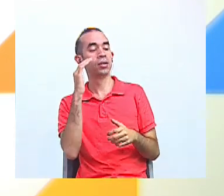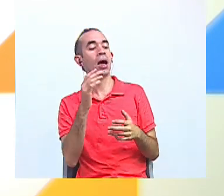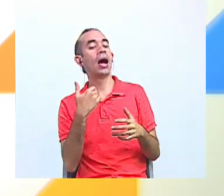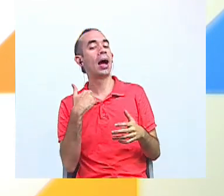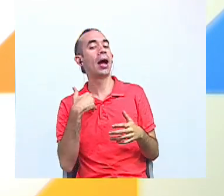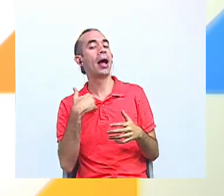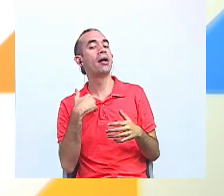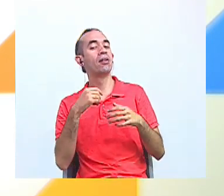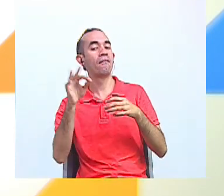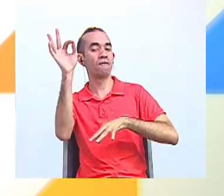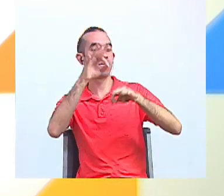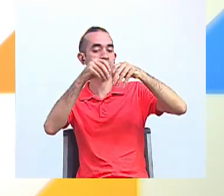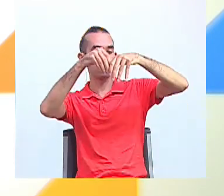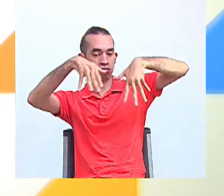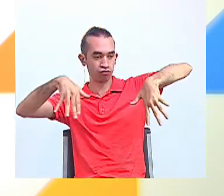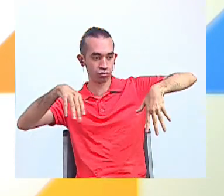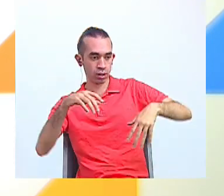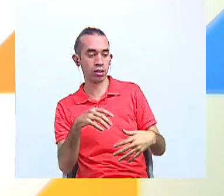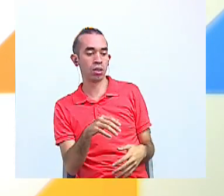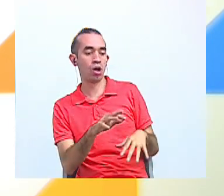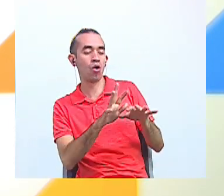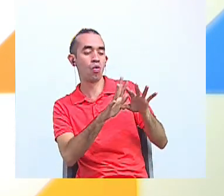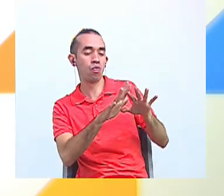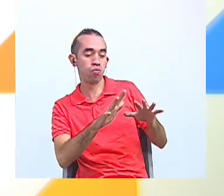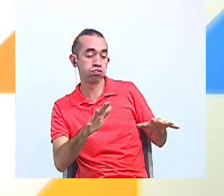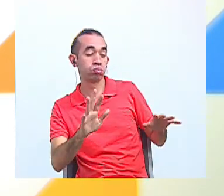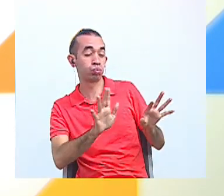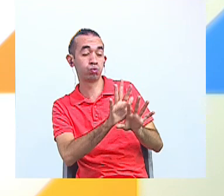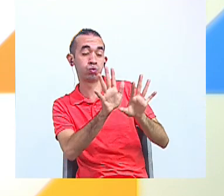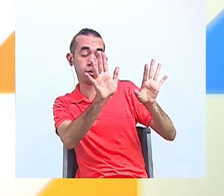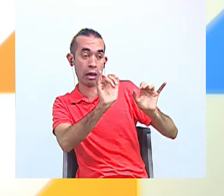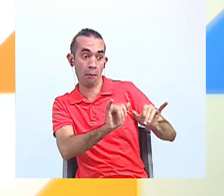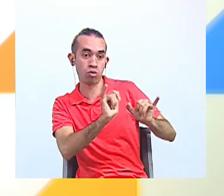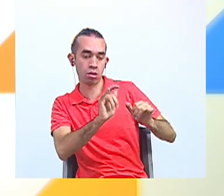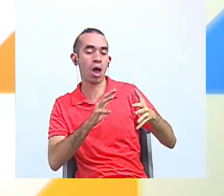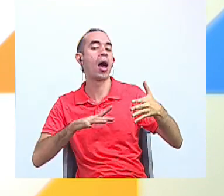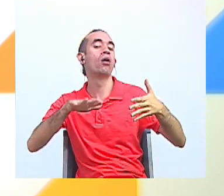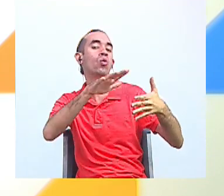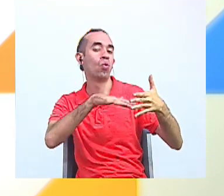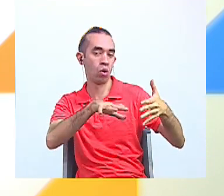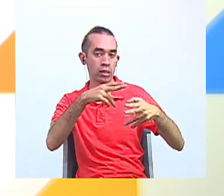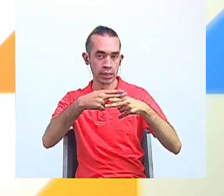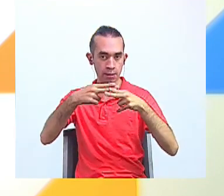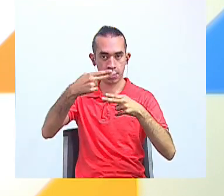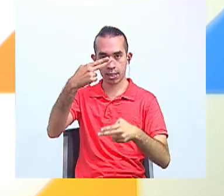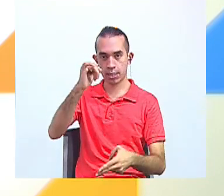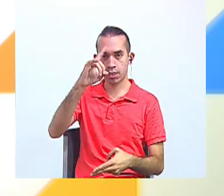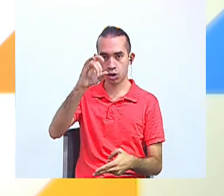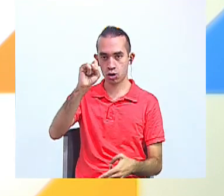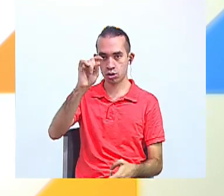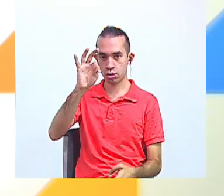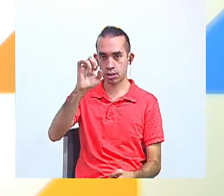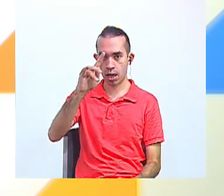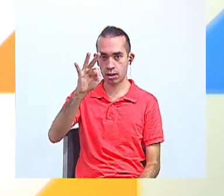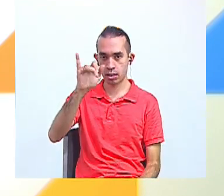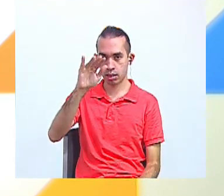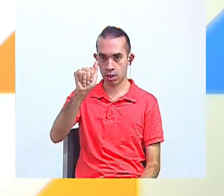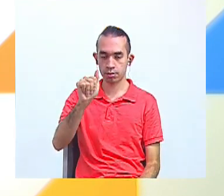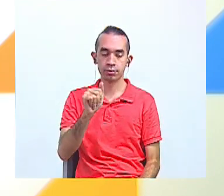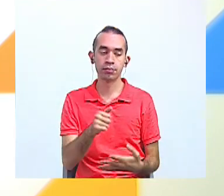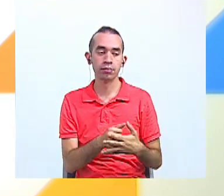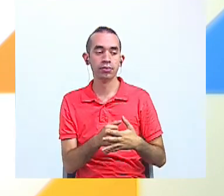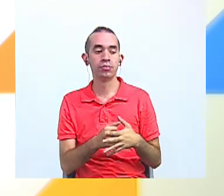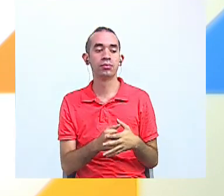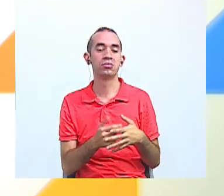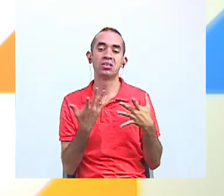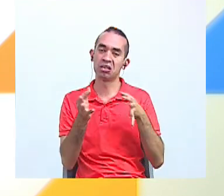de la física que estudia los fluidos en reposo. Y en esta primera parte estuvimos desarrollando todo lo